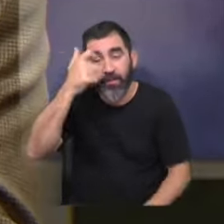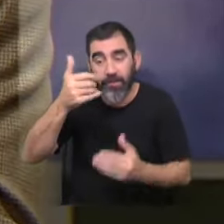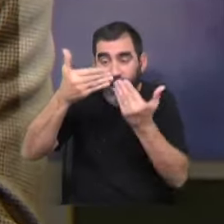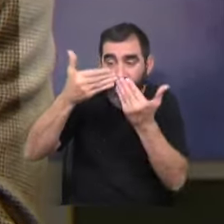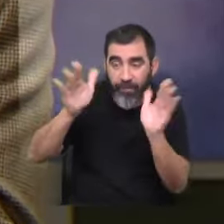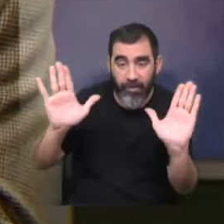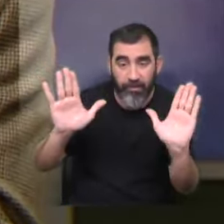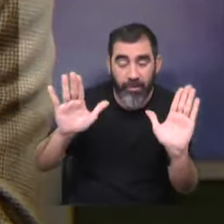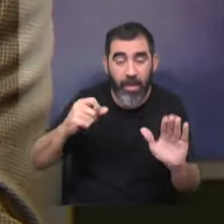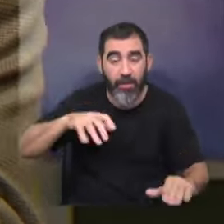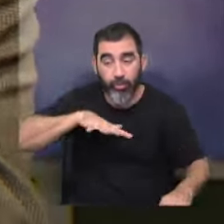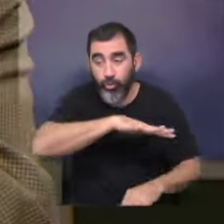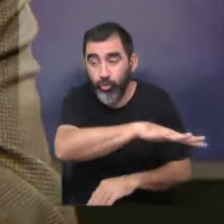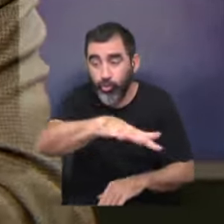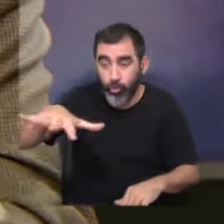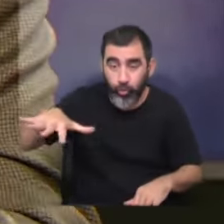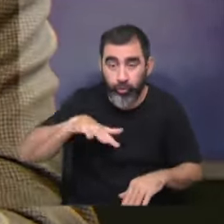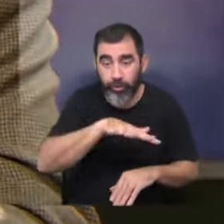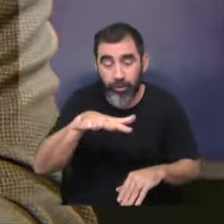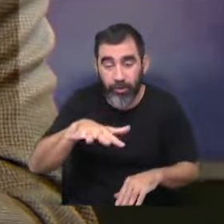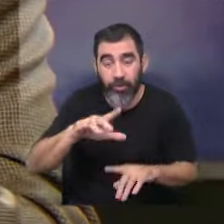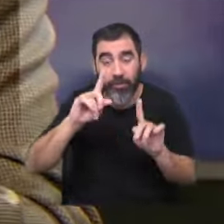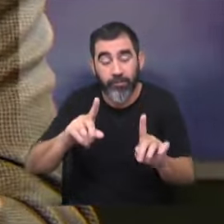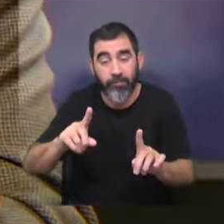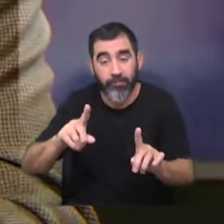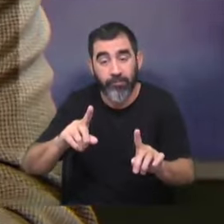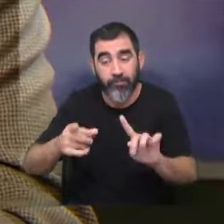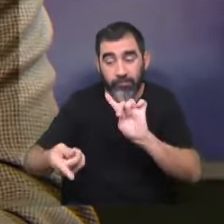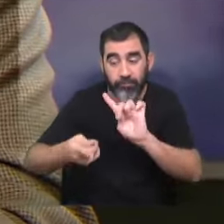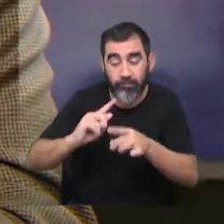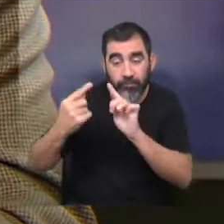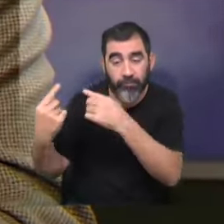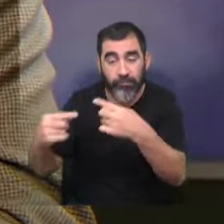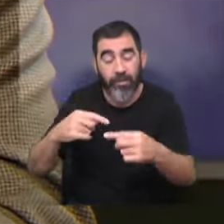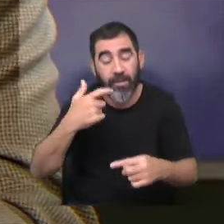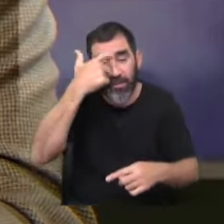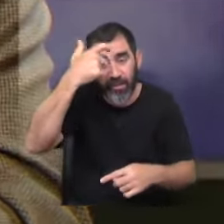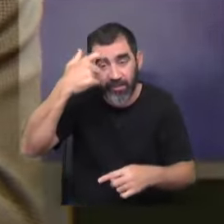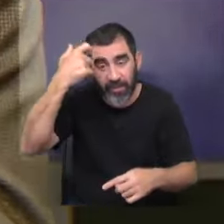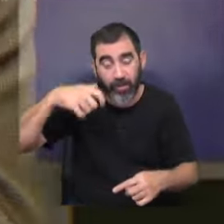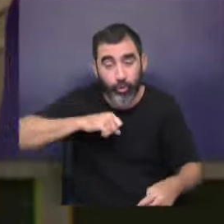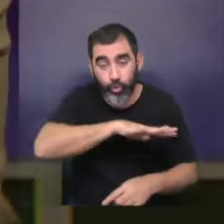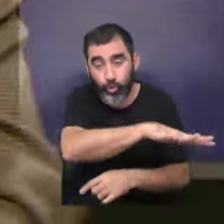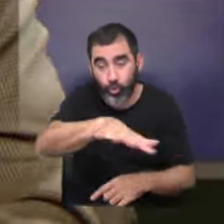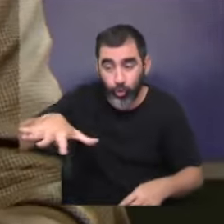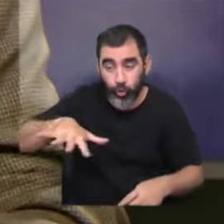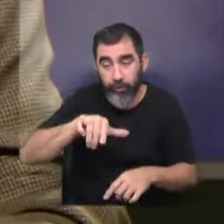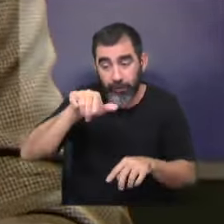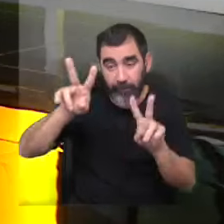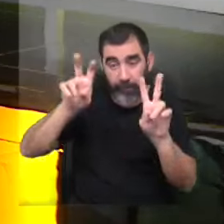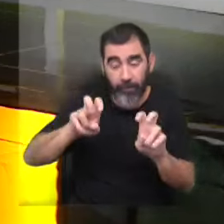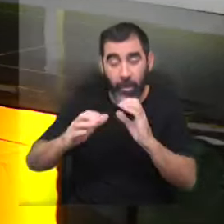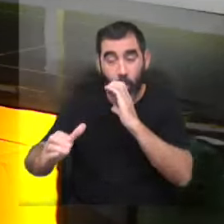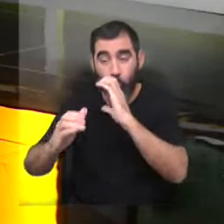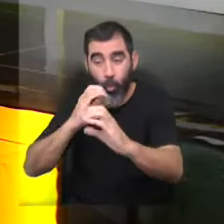abierta a la sociedad y que se genere una relación distinta entre la ciencia y la sociedad. Que tiene una de las partes es esto, ¿no? La